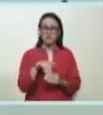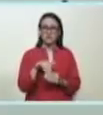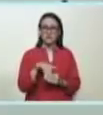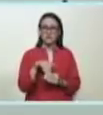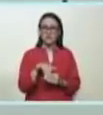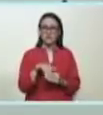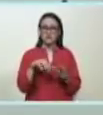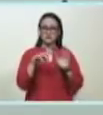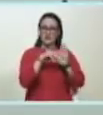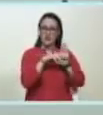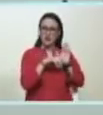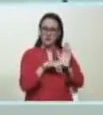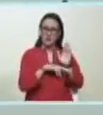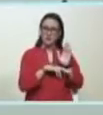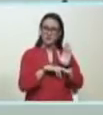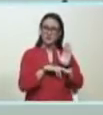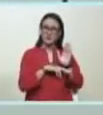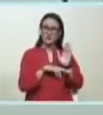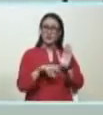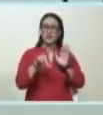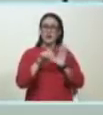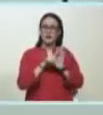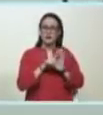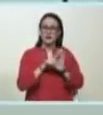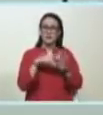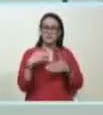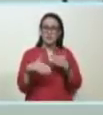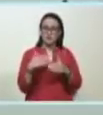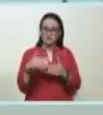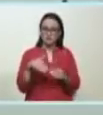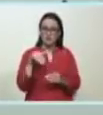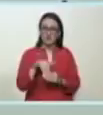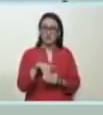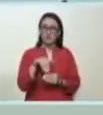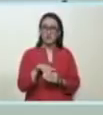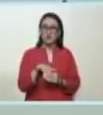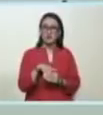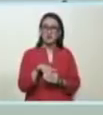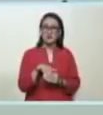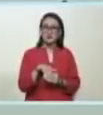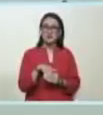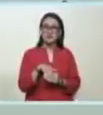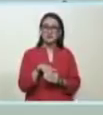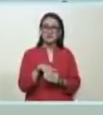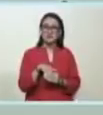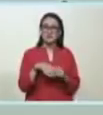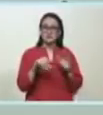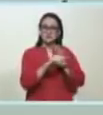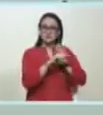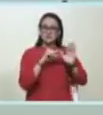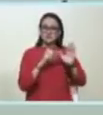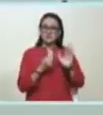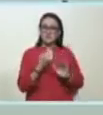Electorales, el Reglamento General de la Ley Orgánica de Procesos Electorales y Resolución